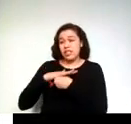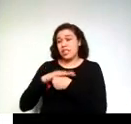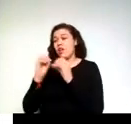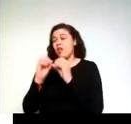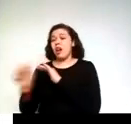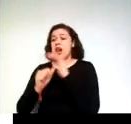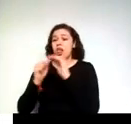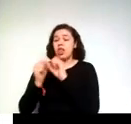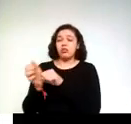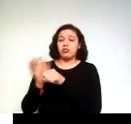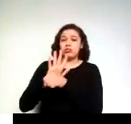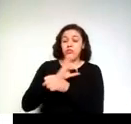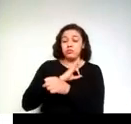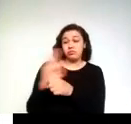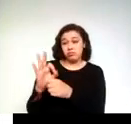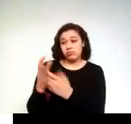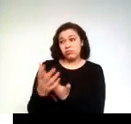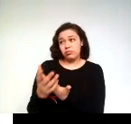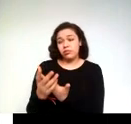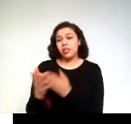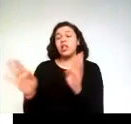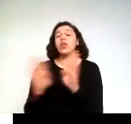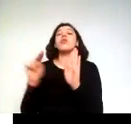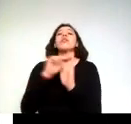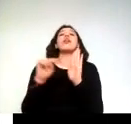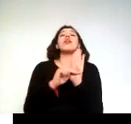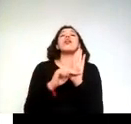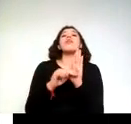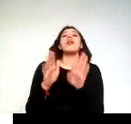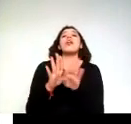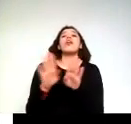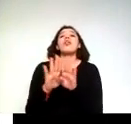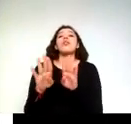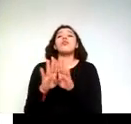pandemia? ¿Se puede tomar como lo marca la norma? Pues muchas personas presentan problemas para dormir.